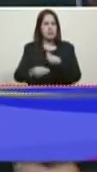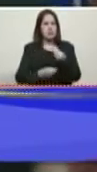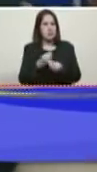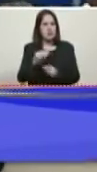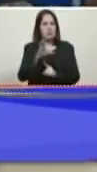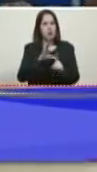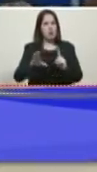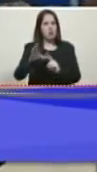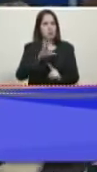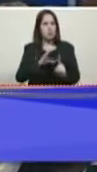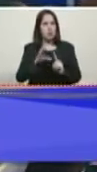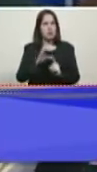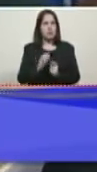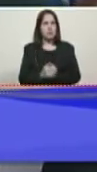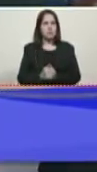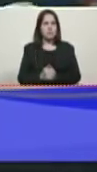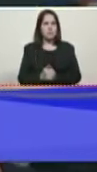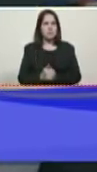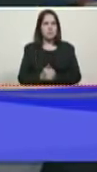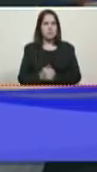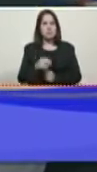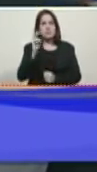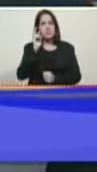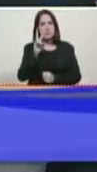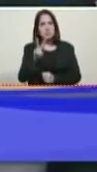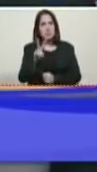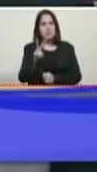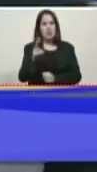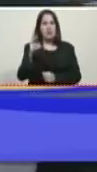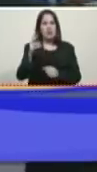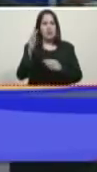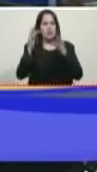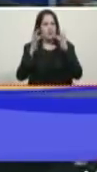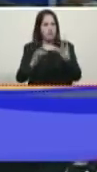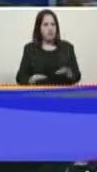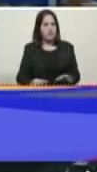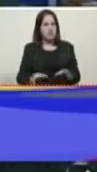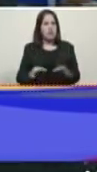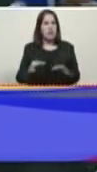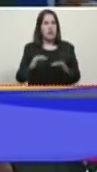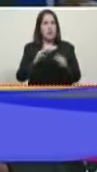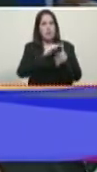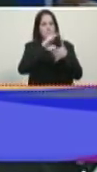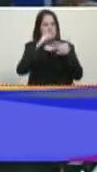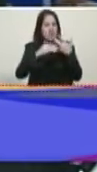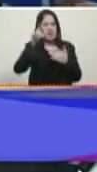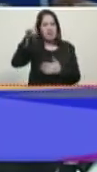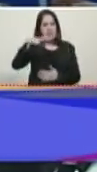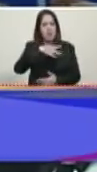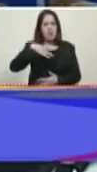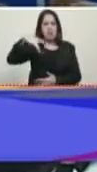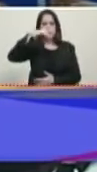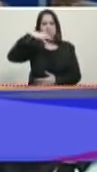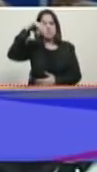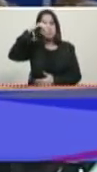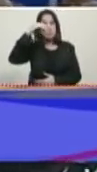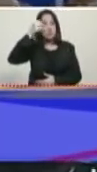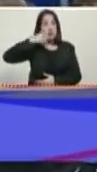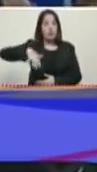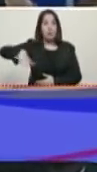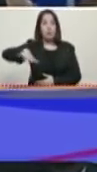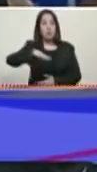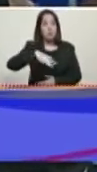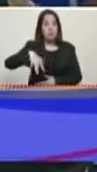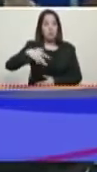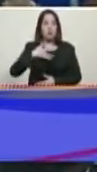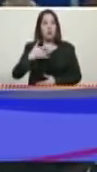cultura para que junto con la iluminación física material se dé también la iluminación espiritual y que nuestro pueblo sienta que espacios